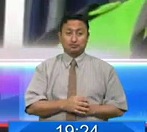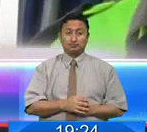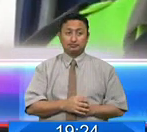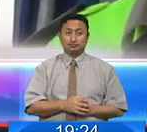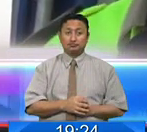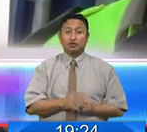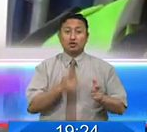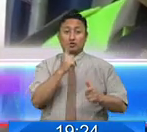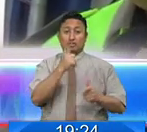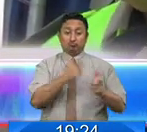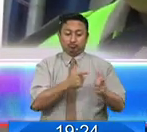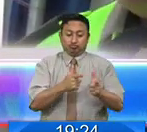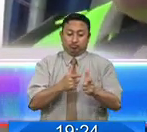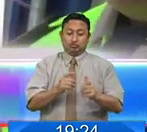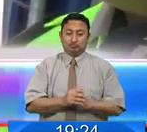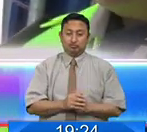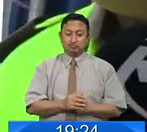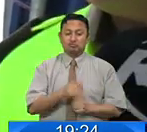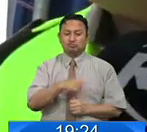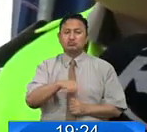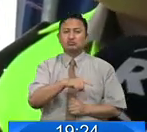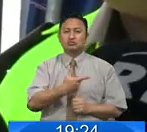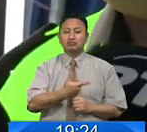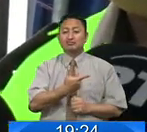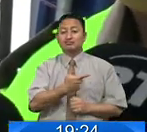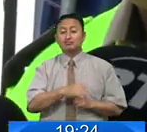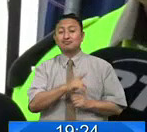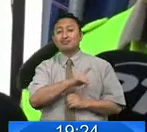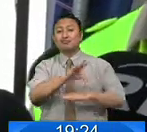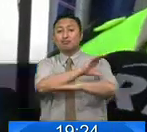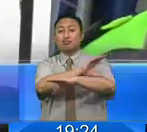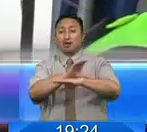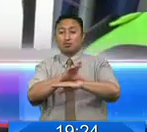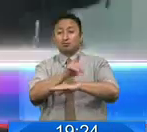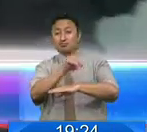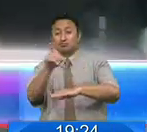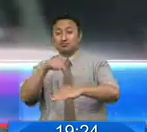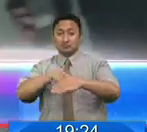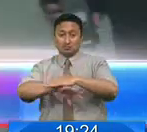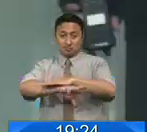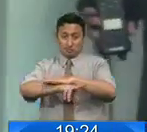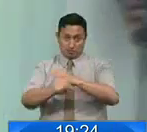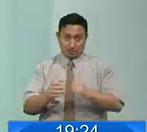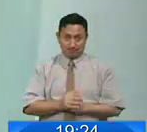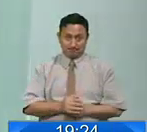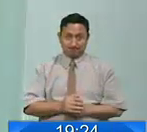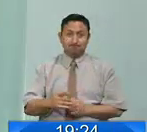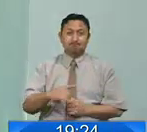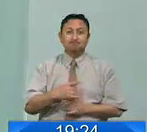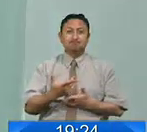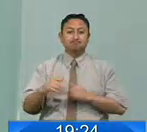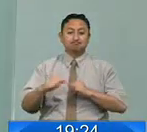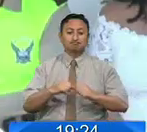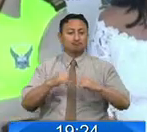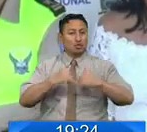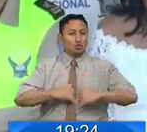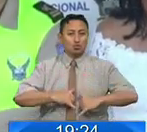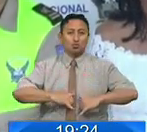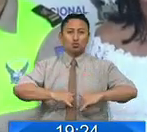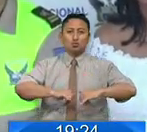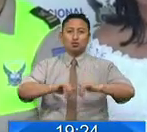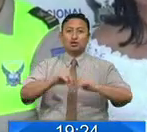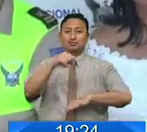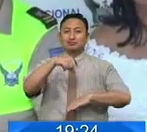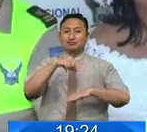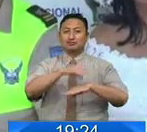sus ametralladoras que se dirigían al asalto de una finca de la localidad estos operativos se continuarán realizando en